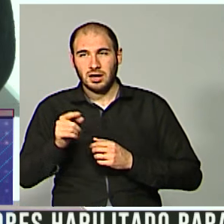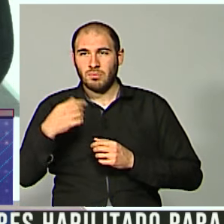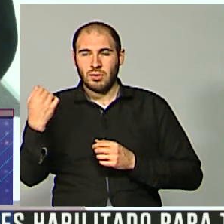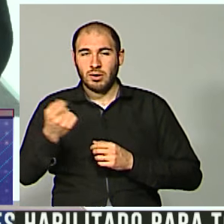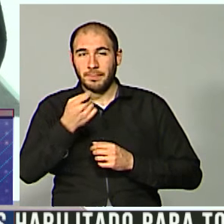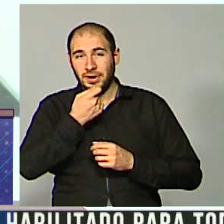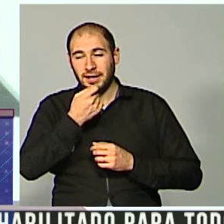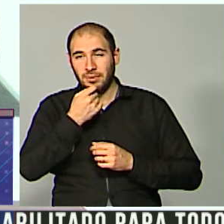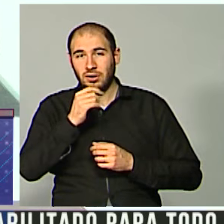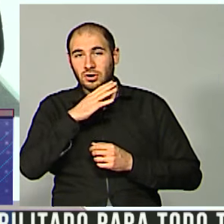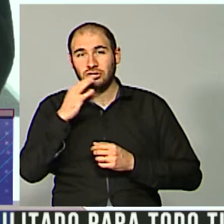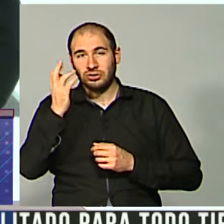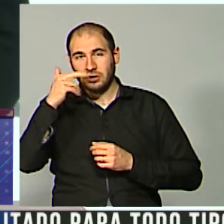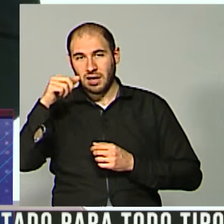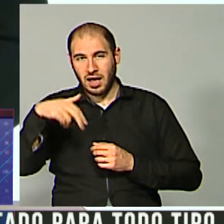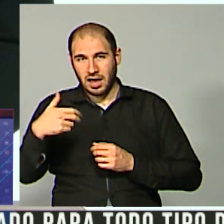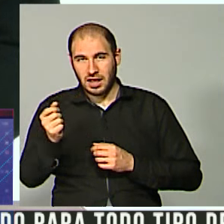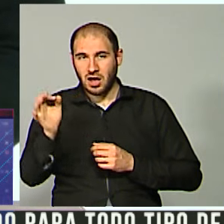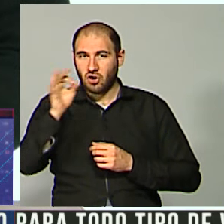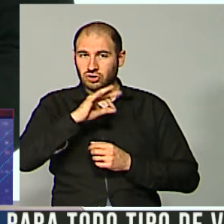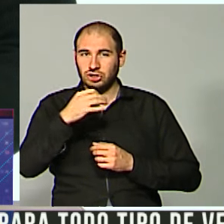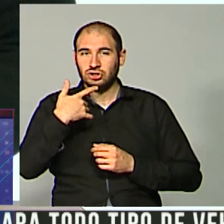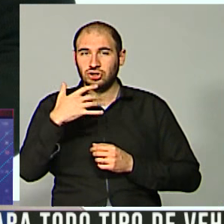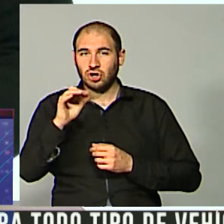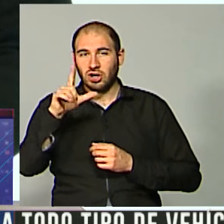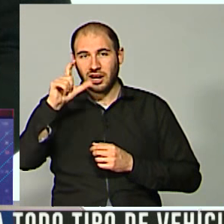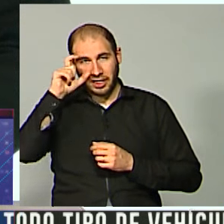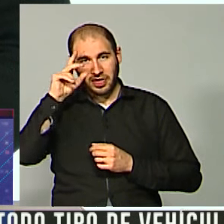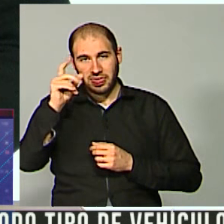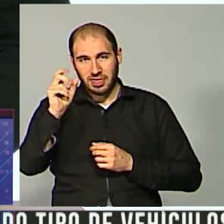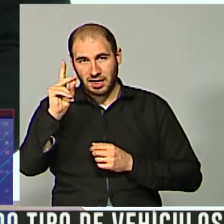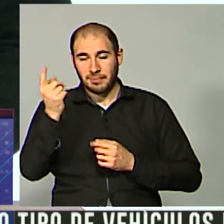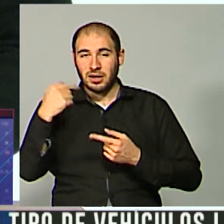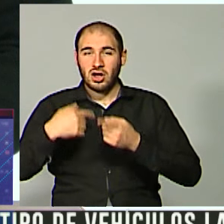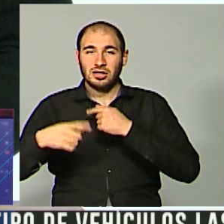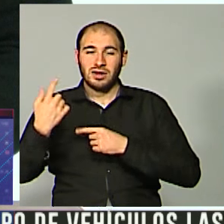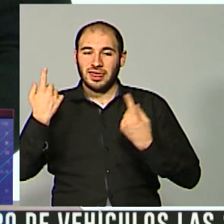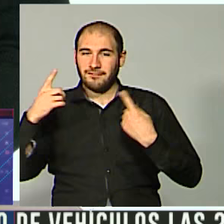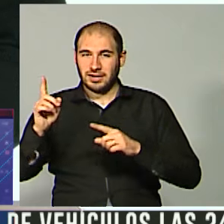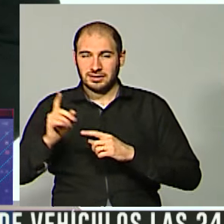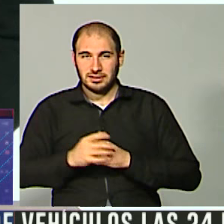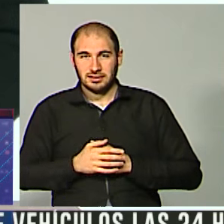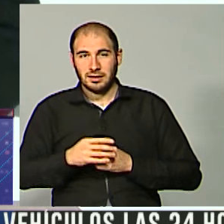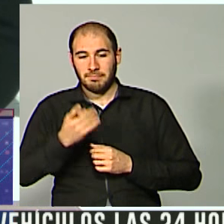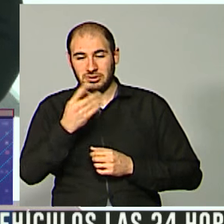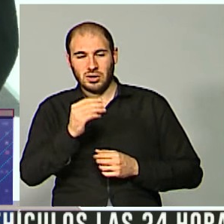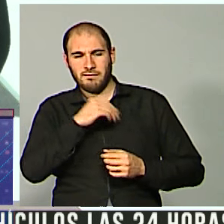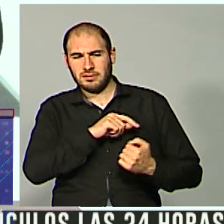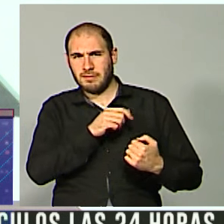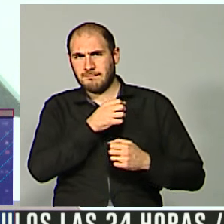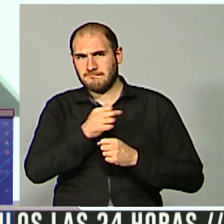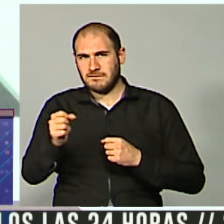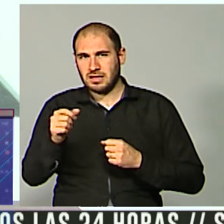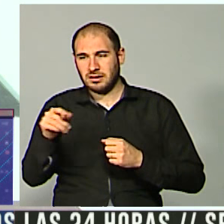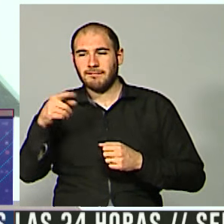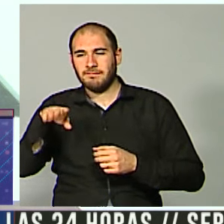como el caso de Joana Chacón o de Soledad Olivera, nada más que las historias terminan siendo diferentes y sus victimarios quizás terminaron con la vida de